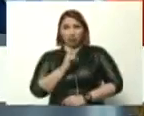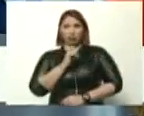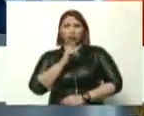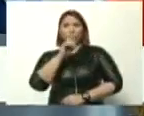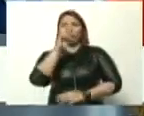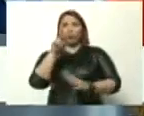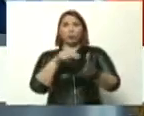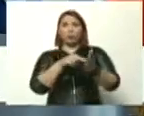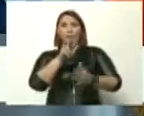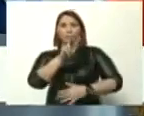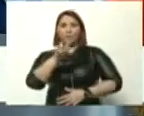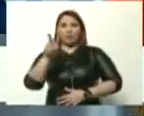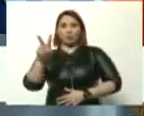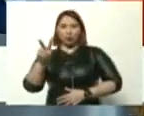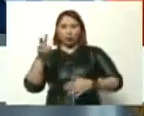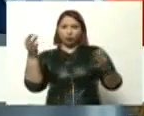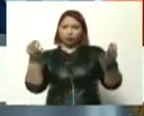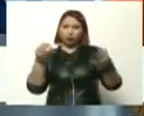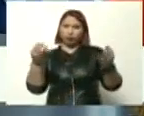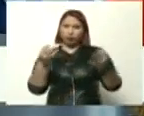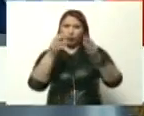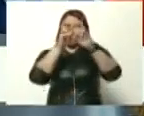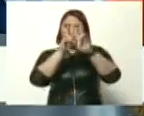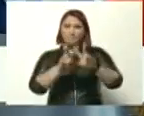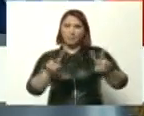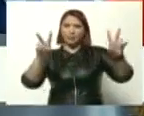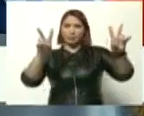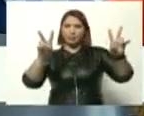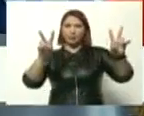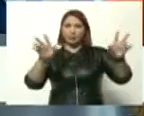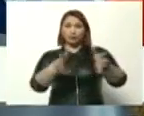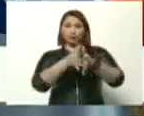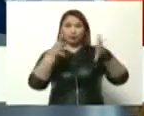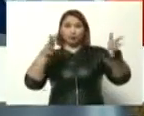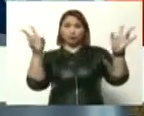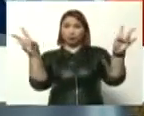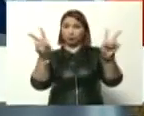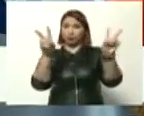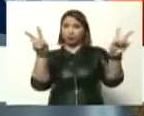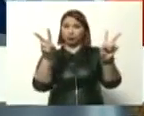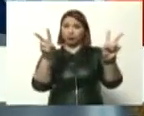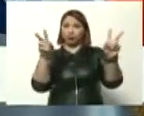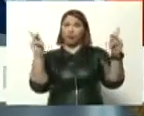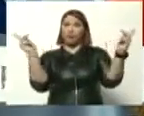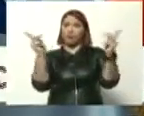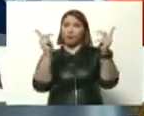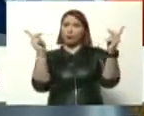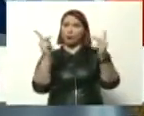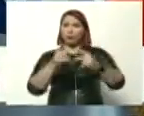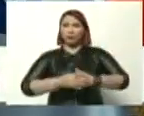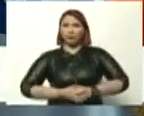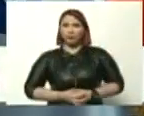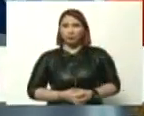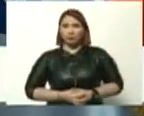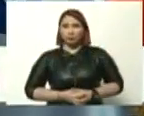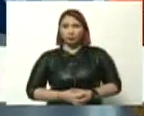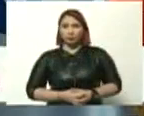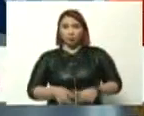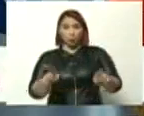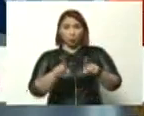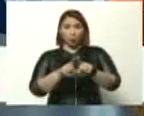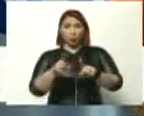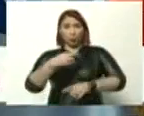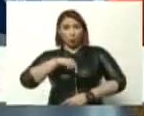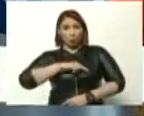será de mucha paz, de grandes victorias, de prosperidad, como todos queremos y